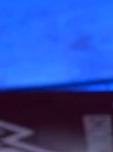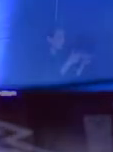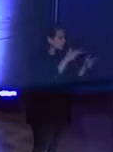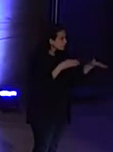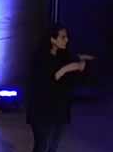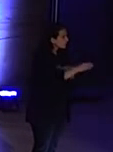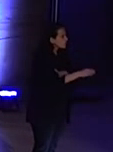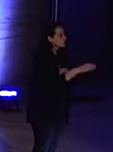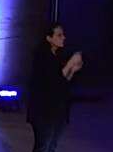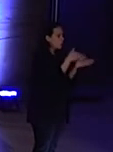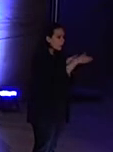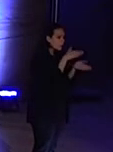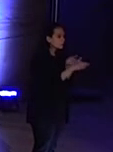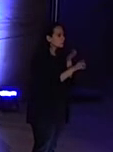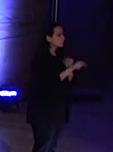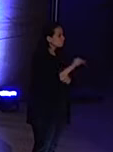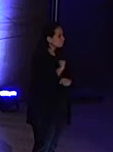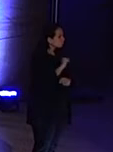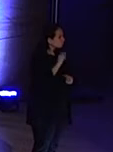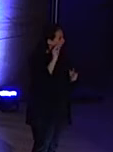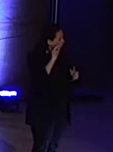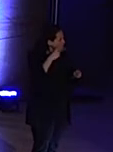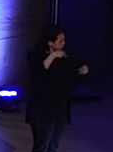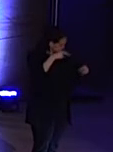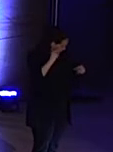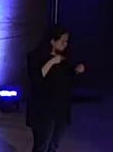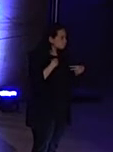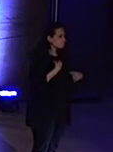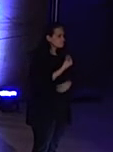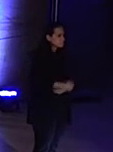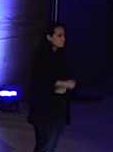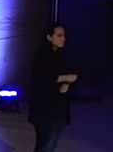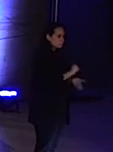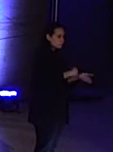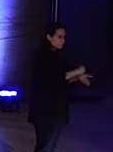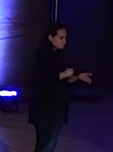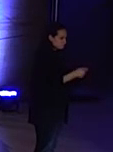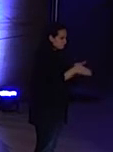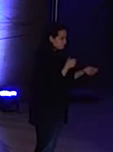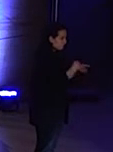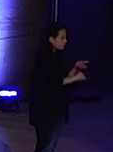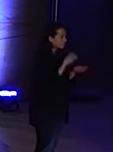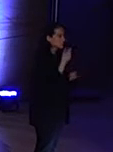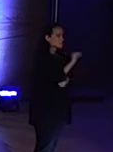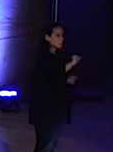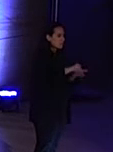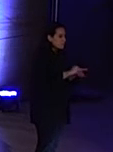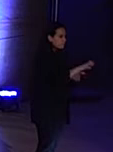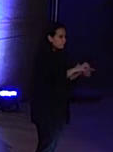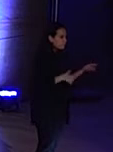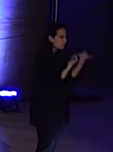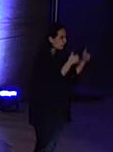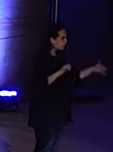editorial y a sentirse verdaderos escritores y escritoras cuando firman ejemplares en las ferias del libro o cuando leen sus